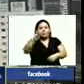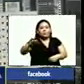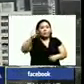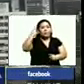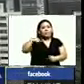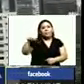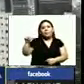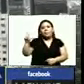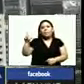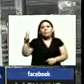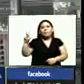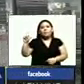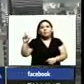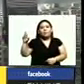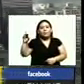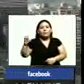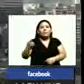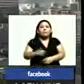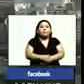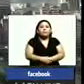Algarra Voceamérica Caracas